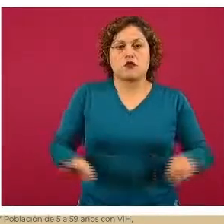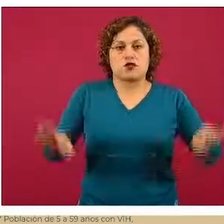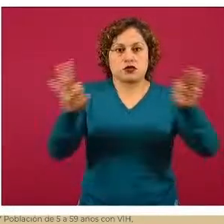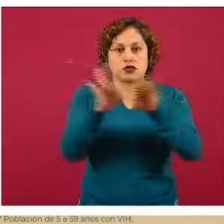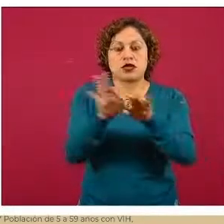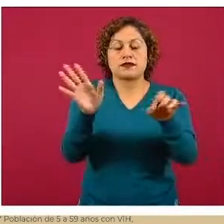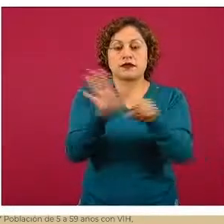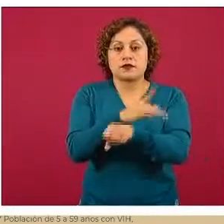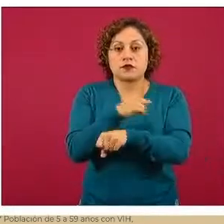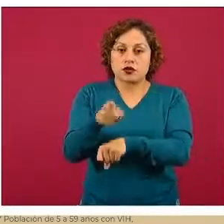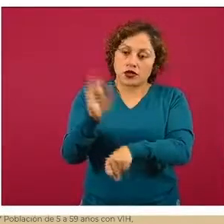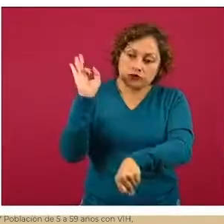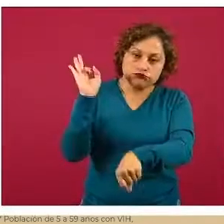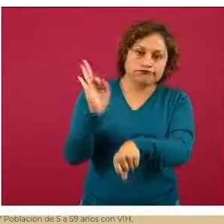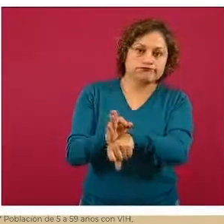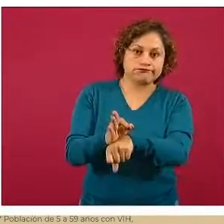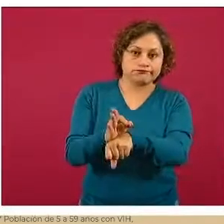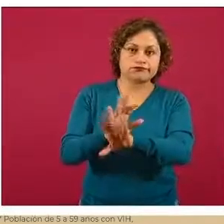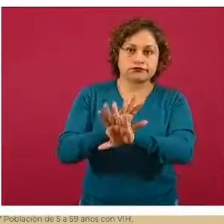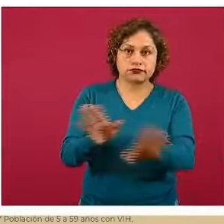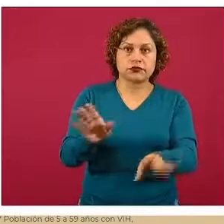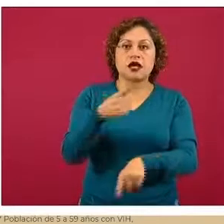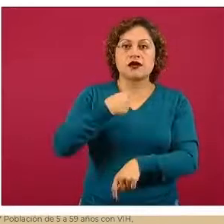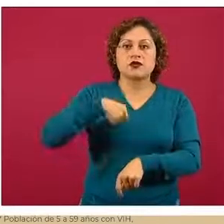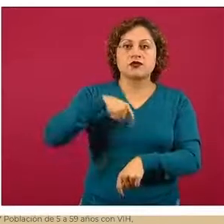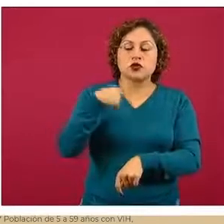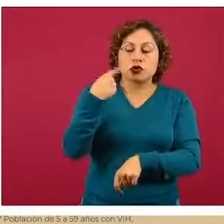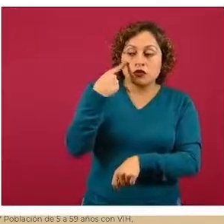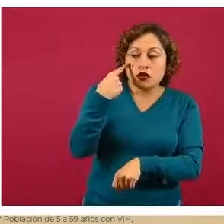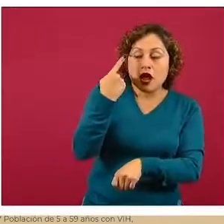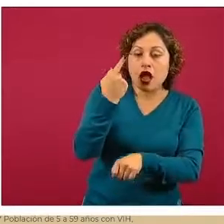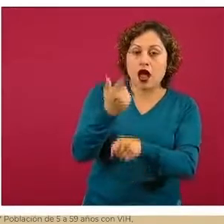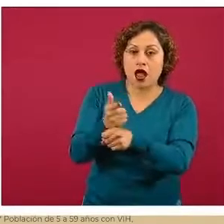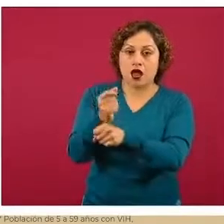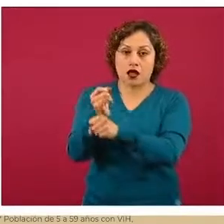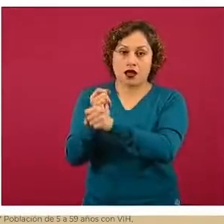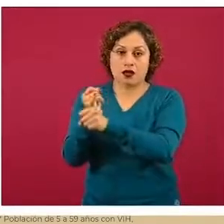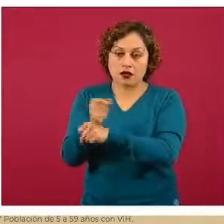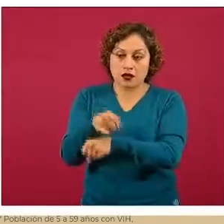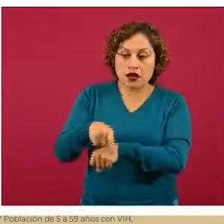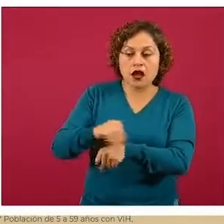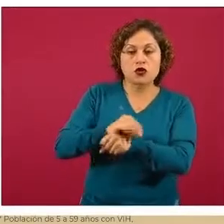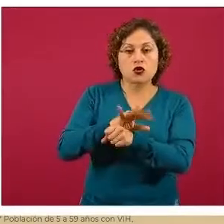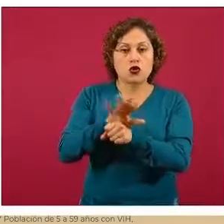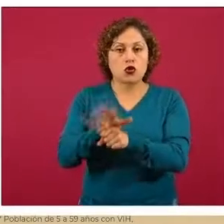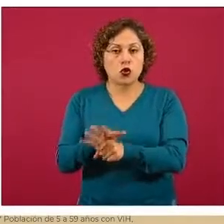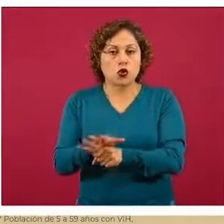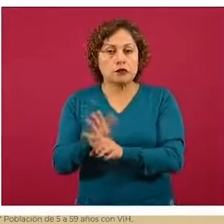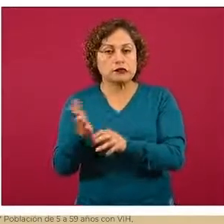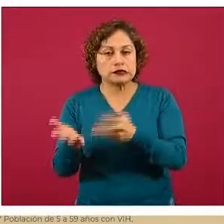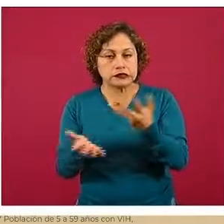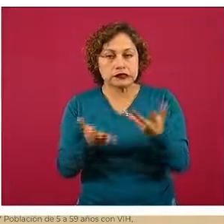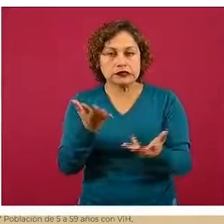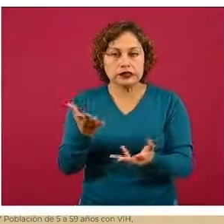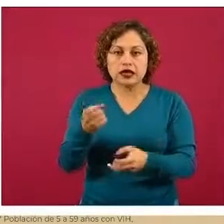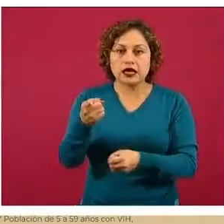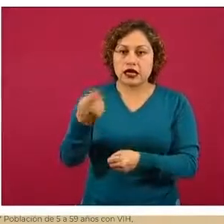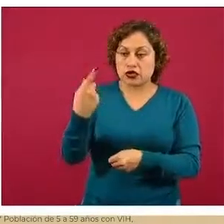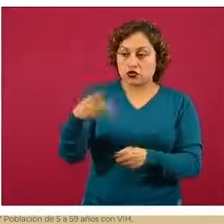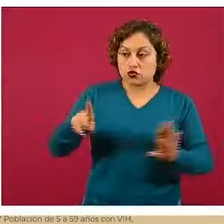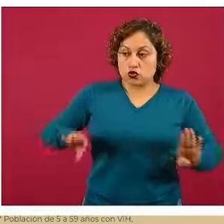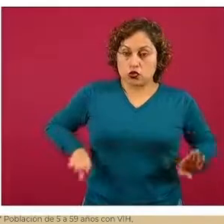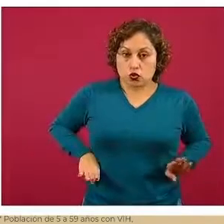ser afectada. Ya la hemos revisado para efectos de COVID-19, prácticamente comparten muchos de los